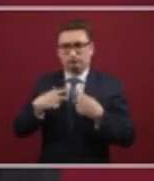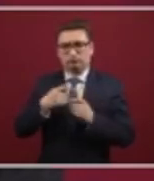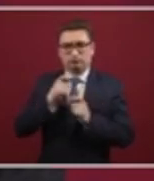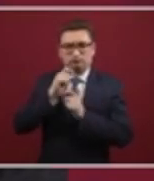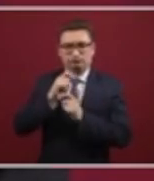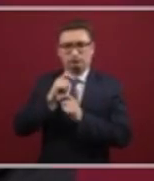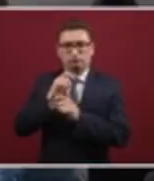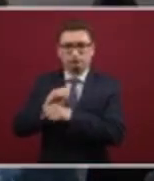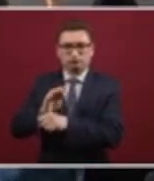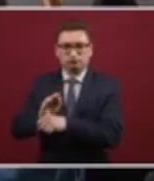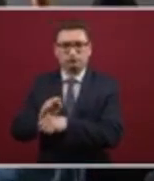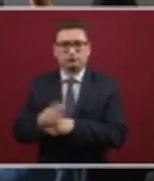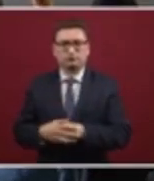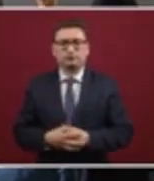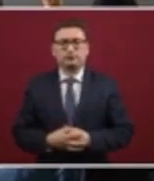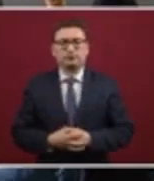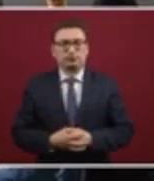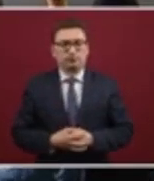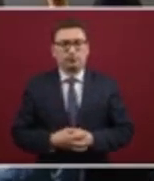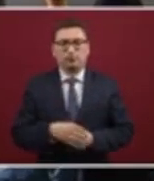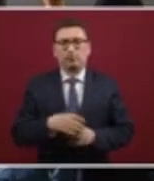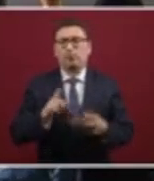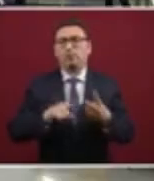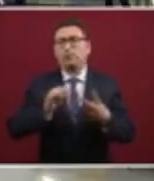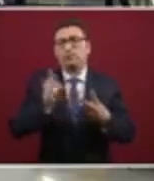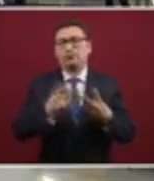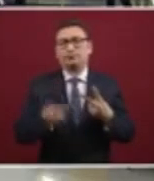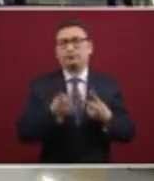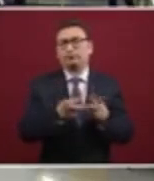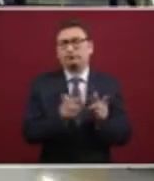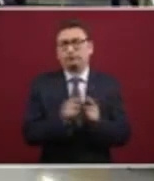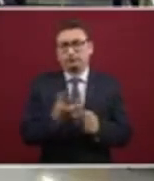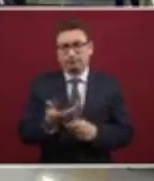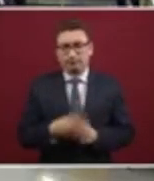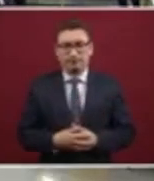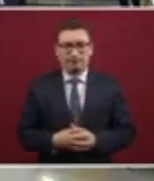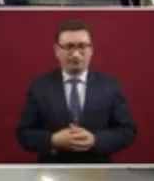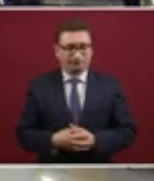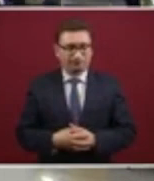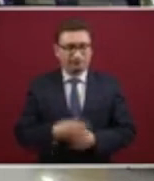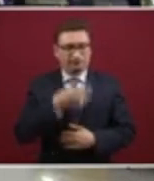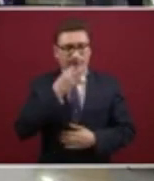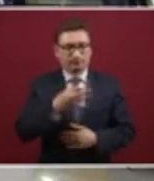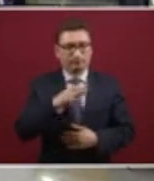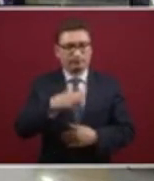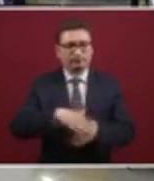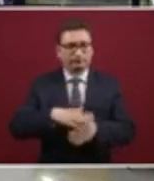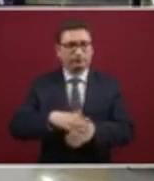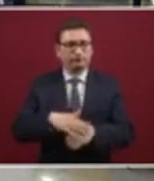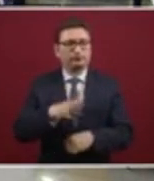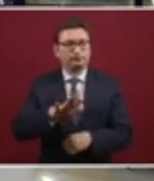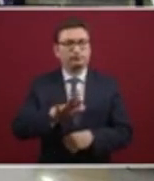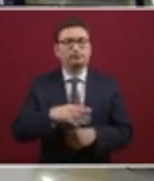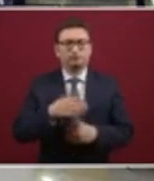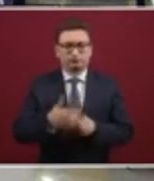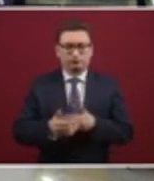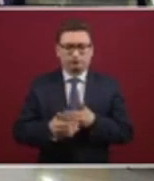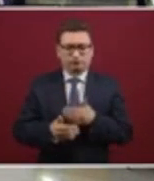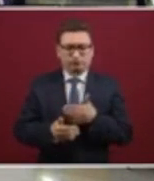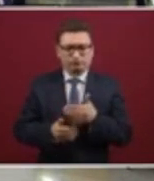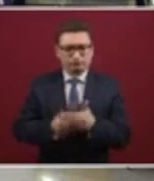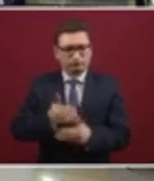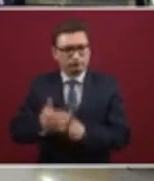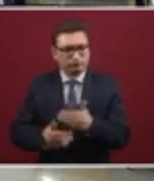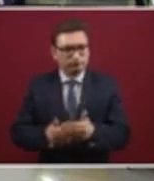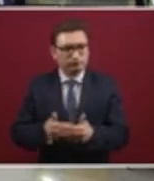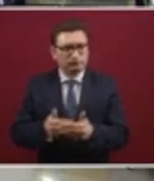Perfecto. Muy bien. Si la segunda pregunta, señor presidente, muy breve. Comentar nada más, ¿cómo va el proceso de revisión